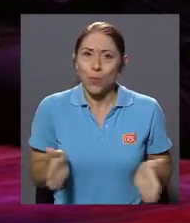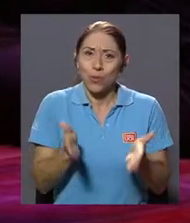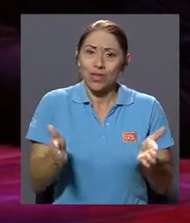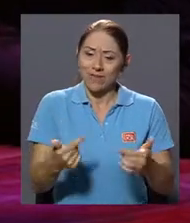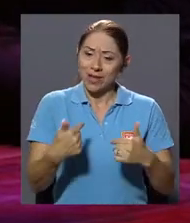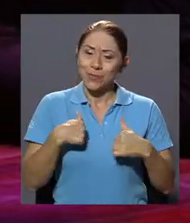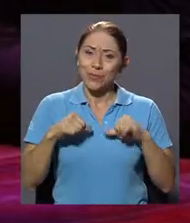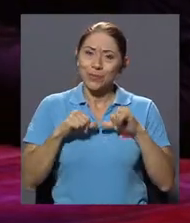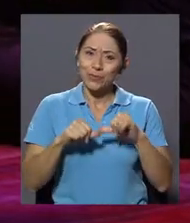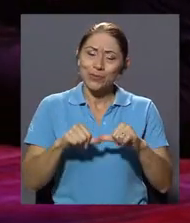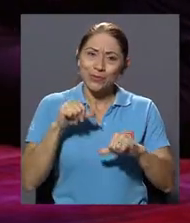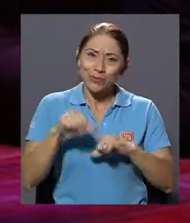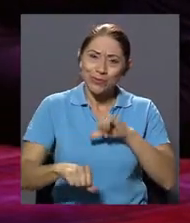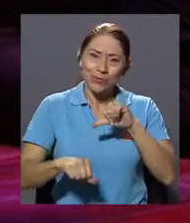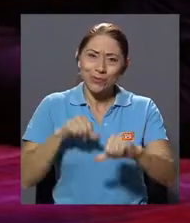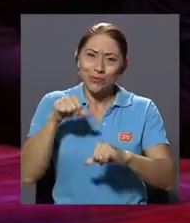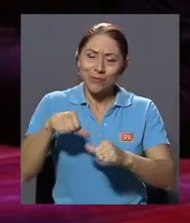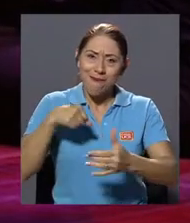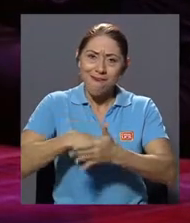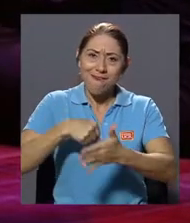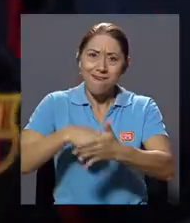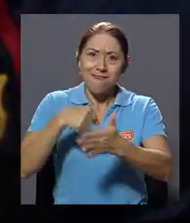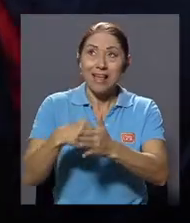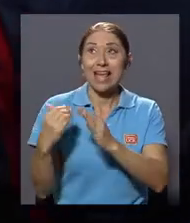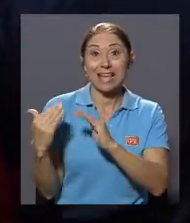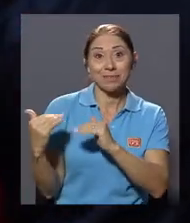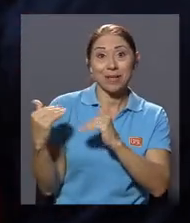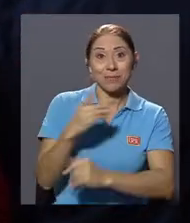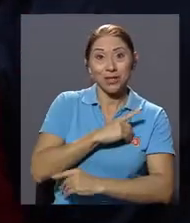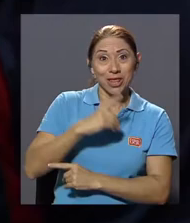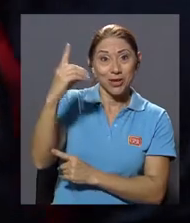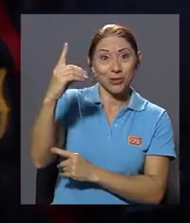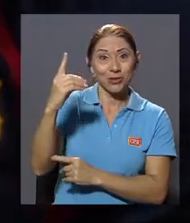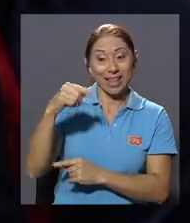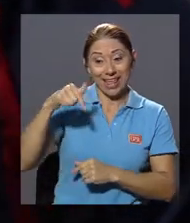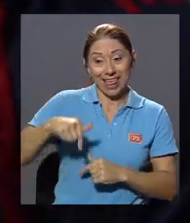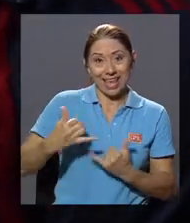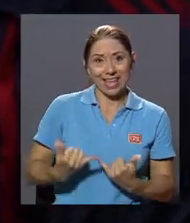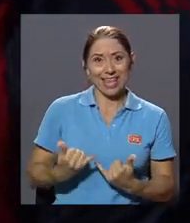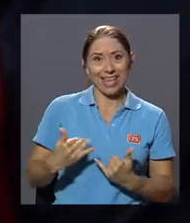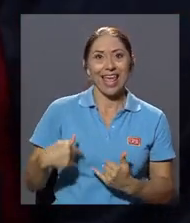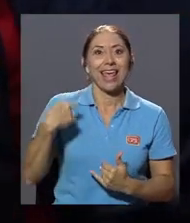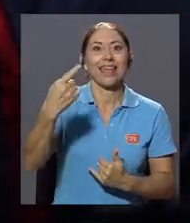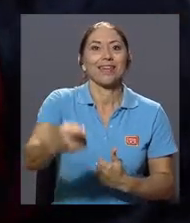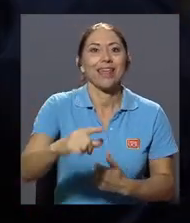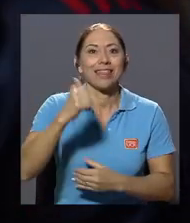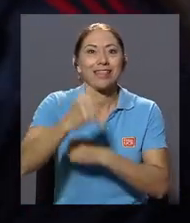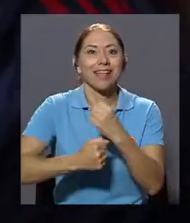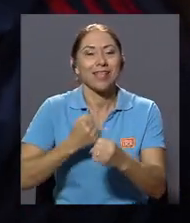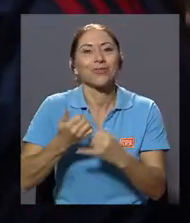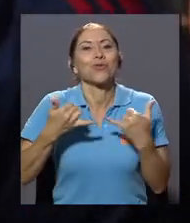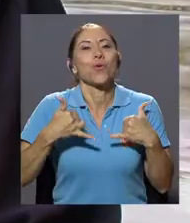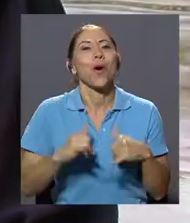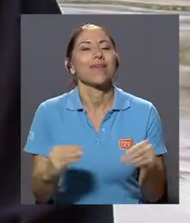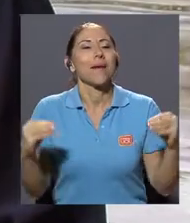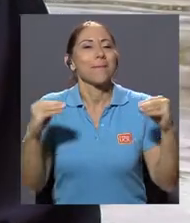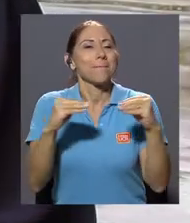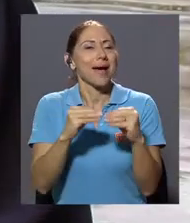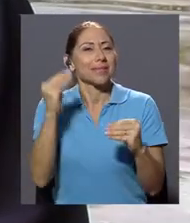seguirse esforzando y seguir luchando, y esperemos en Dios que de aquí en otros 10 años, ¿verdad?, tengamos todavía un proyecto